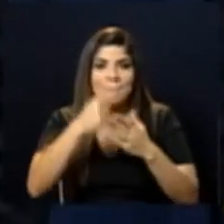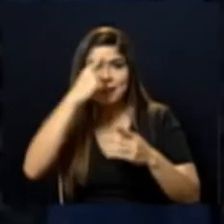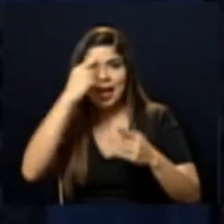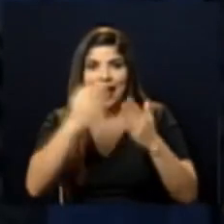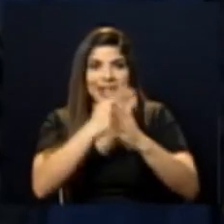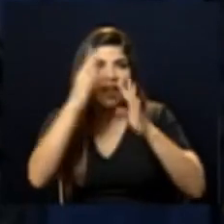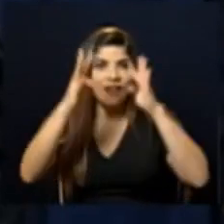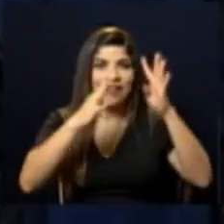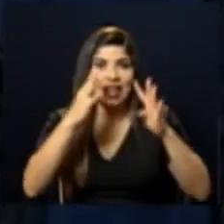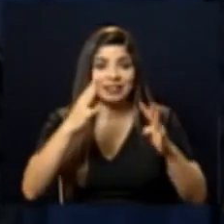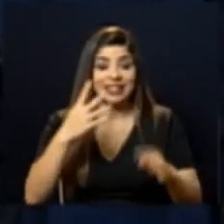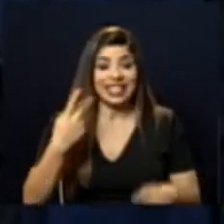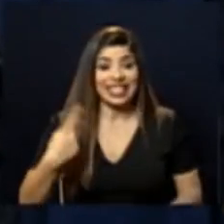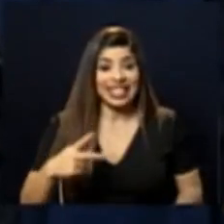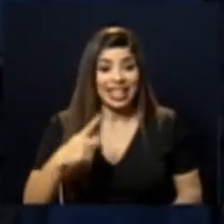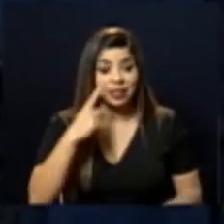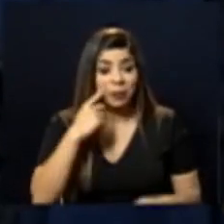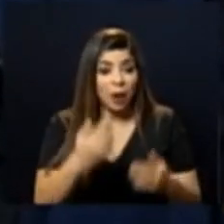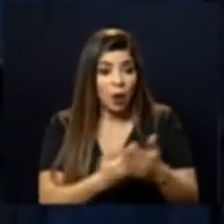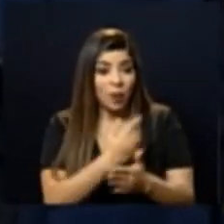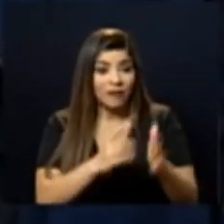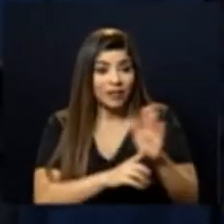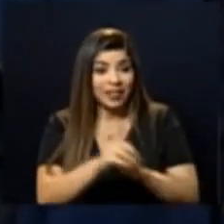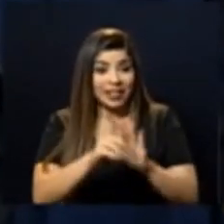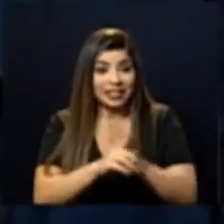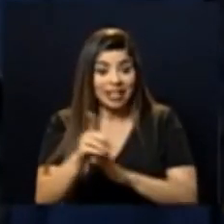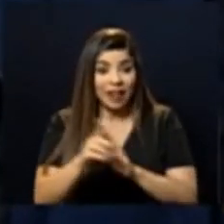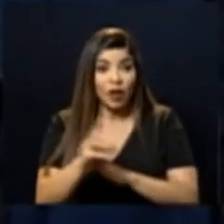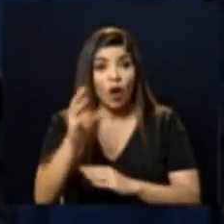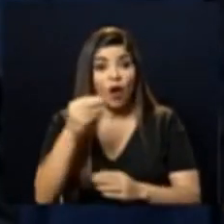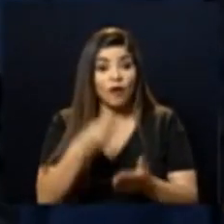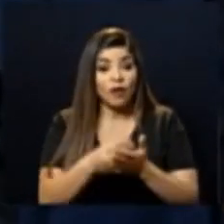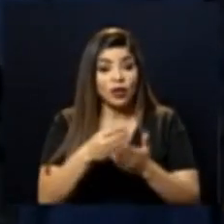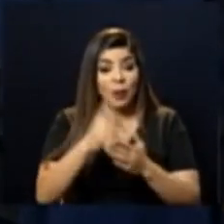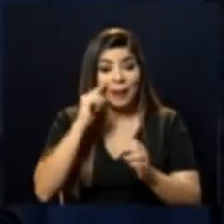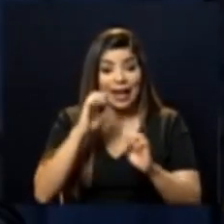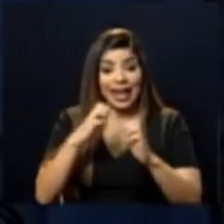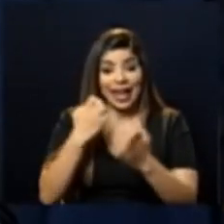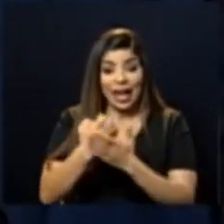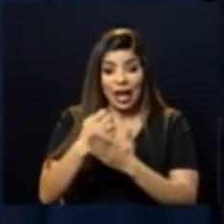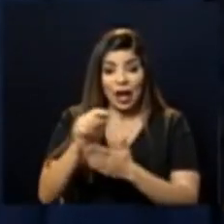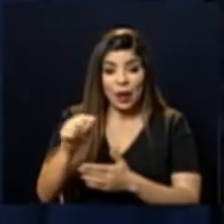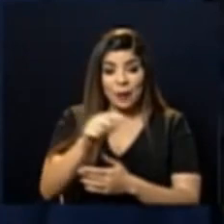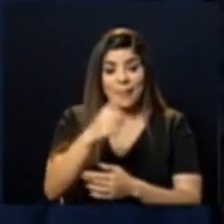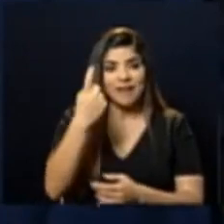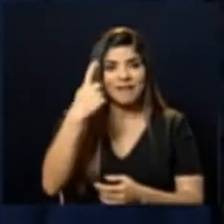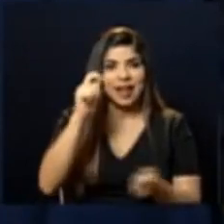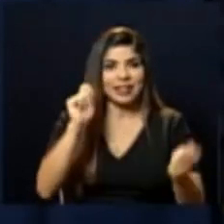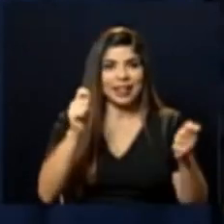capital de riesgo para desarrollos emergentes o para áreas de la economía que debemos transformar.